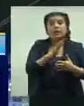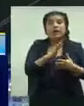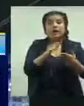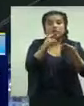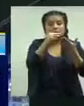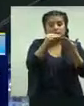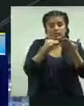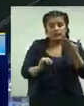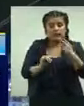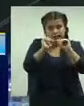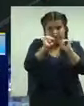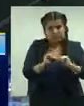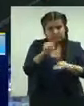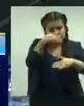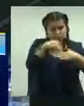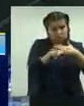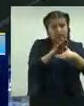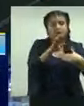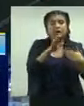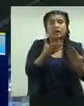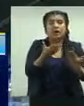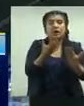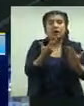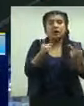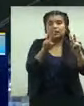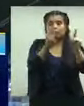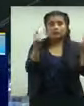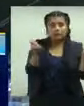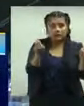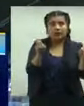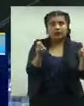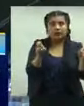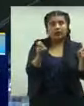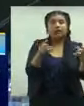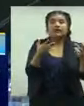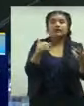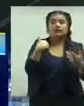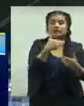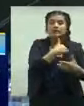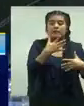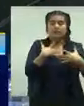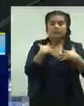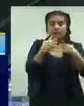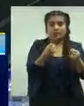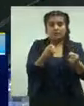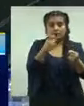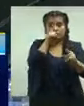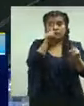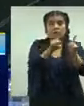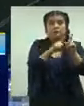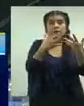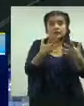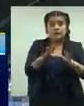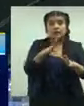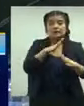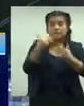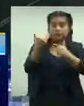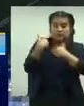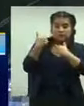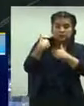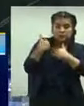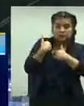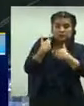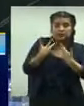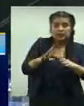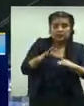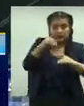hubiesen ingresado dentro de las arcas o dentro de los espacios del Ministerio de Salud. Desde que tenemos el compromiso